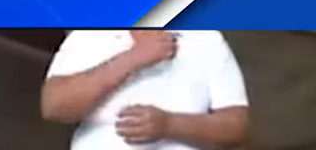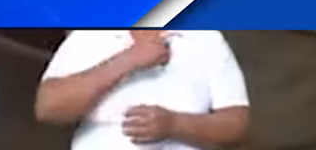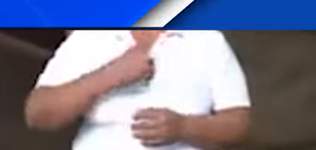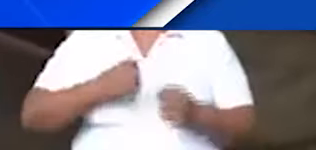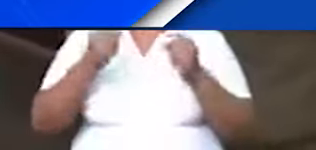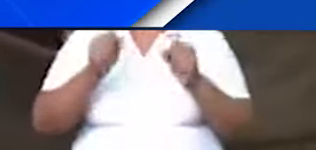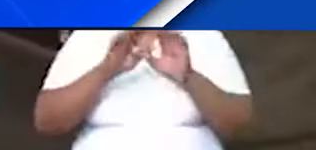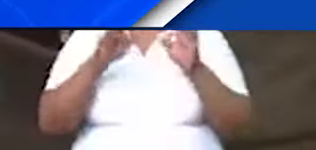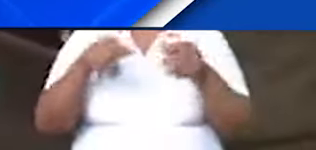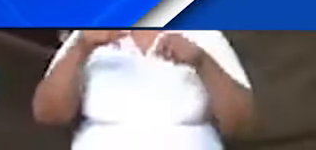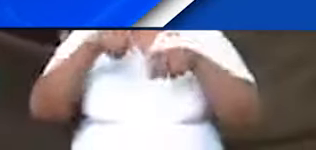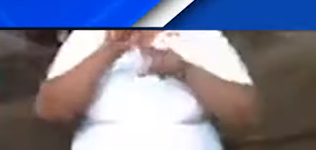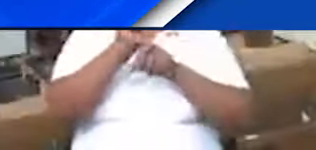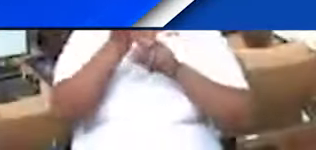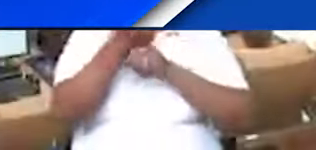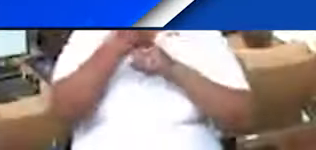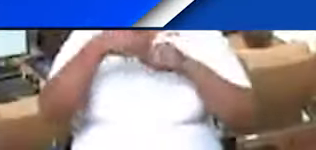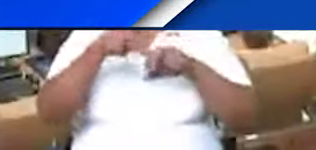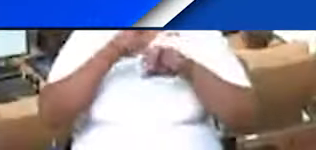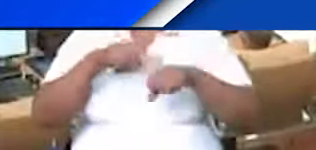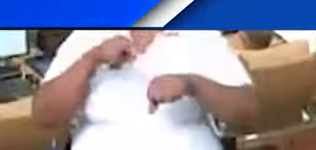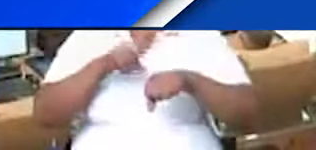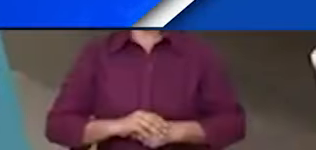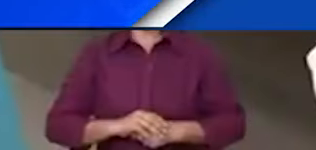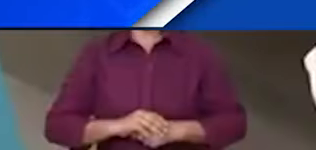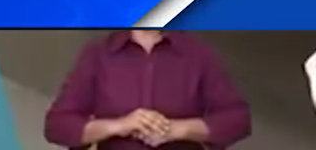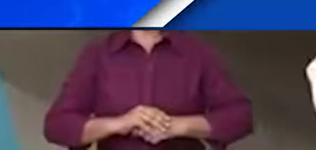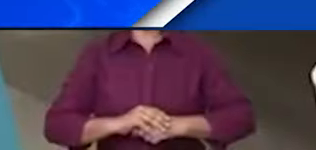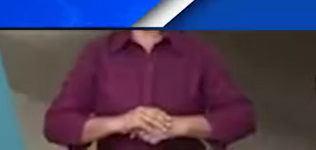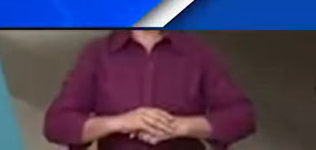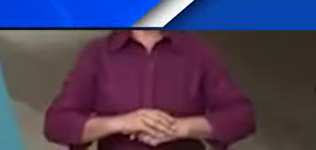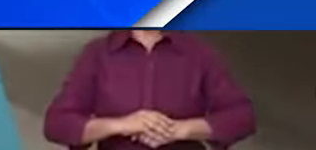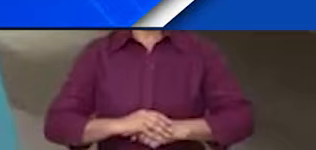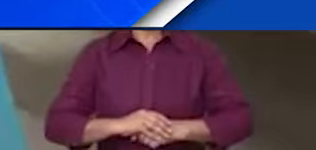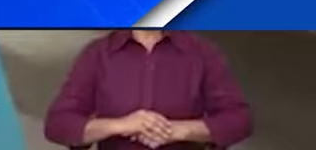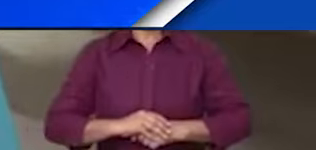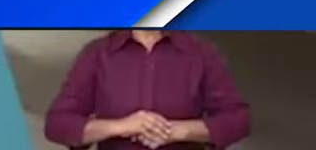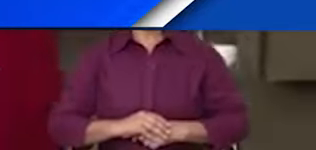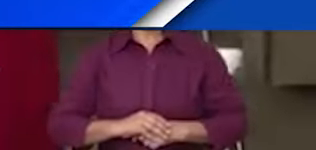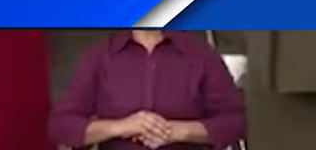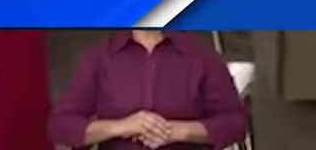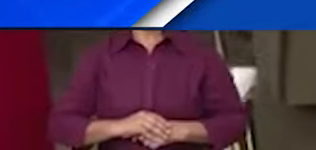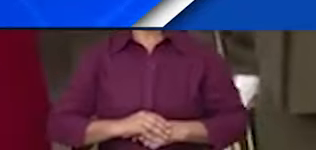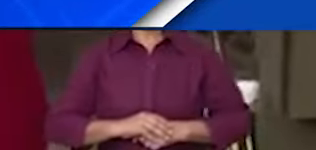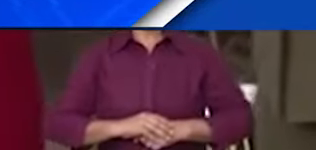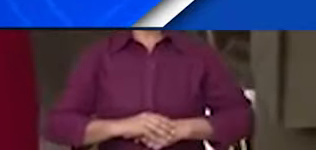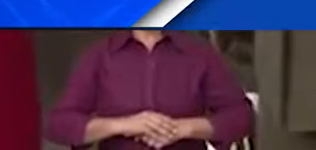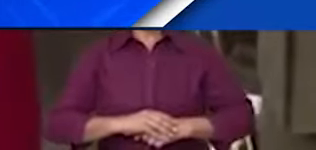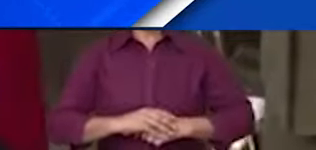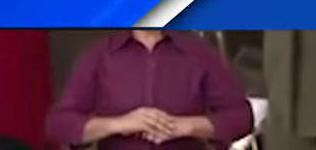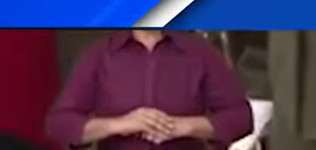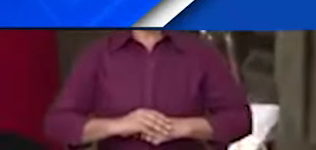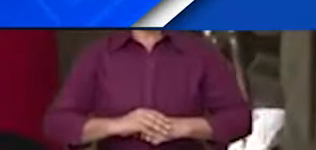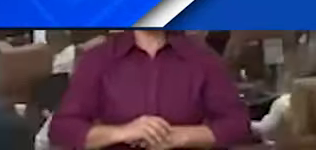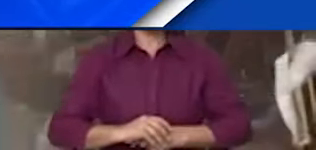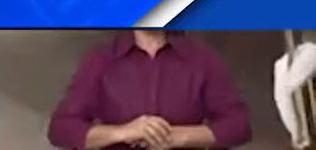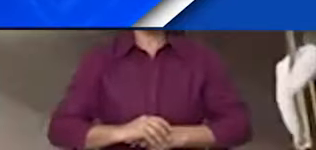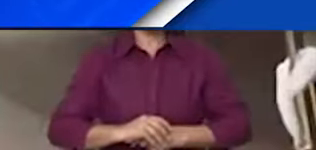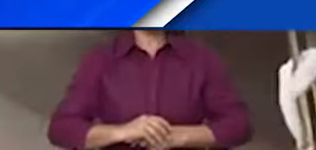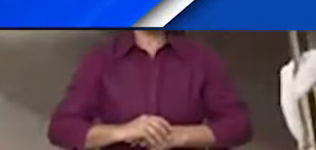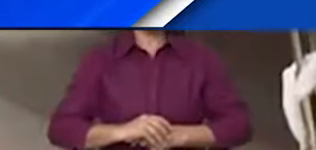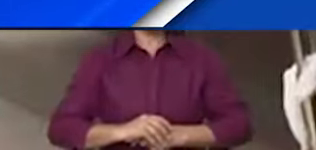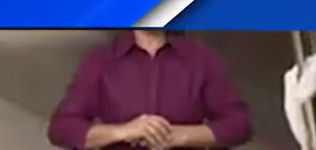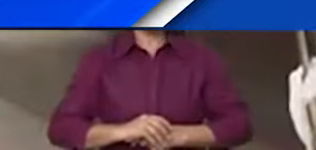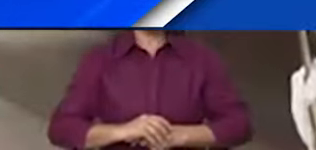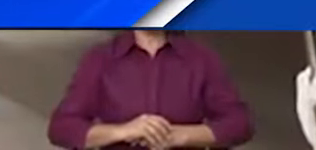Legislativo, el acto fue sellado con la entrega de credenciales a los diputados electos y la toma de promesa de ley. Para el